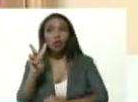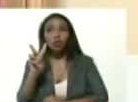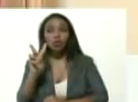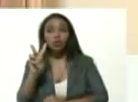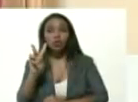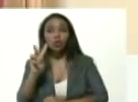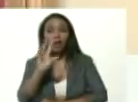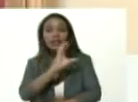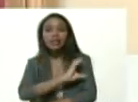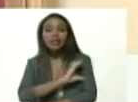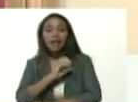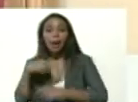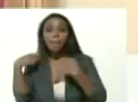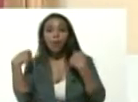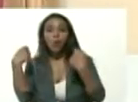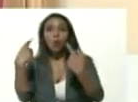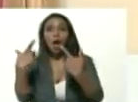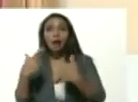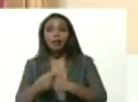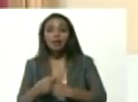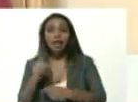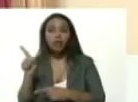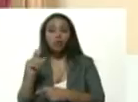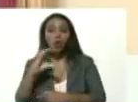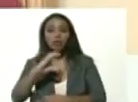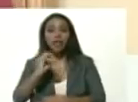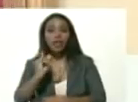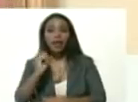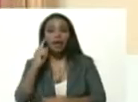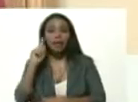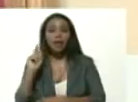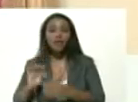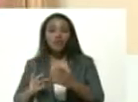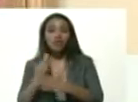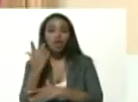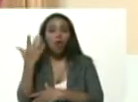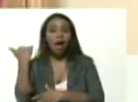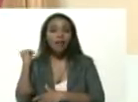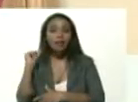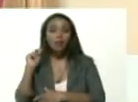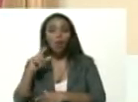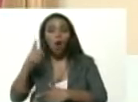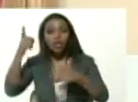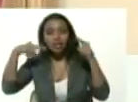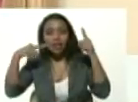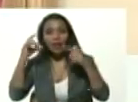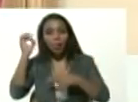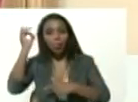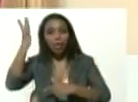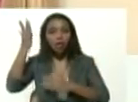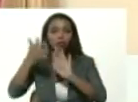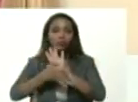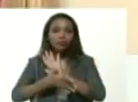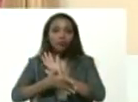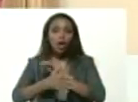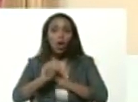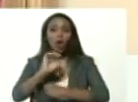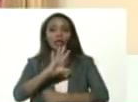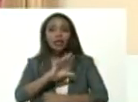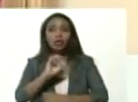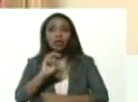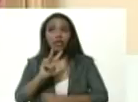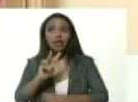clínicas populares prácticamente, son los CDI creados y fundados por el comandante Chávez. Los 572 están